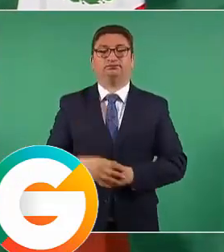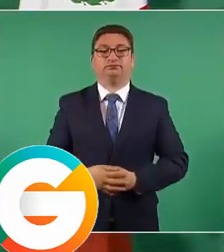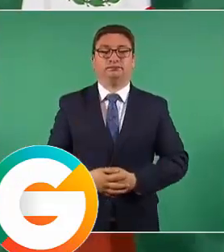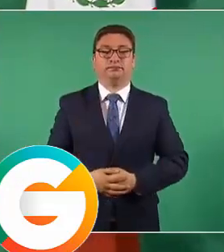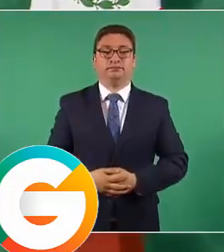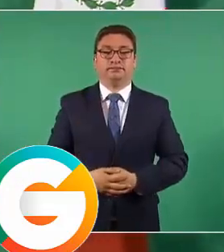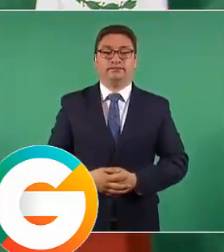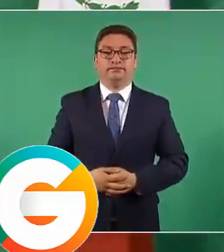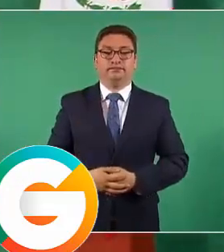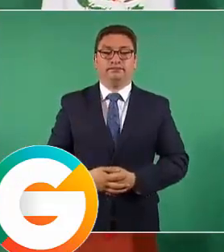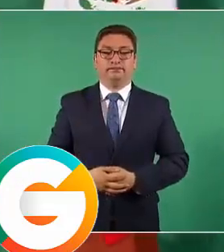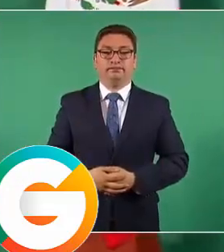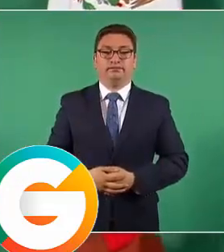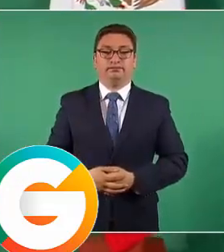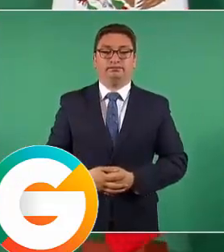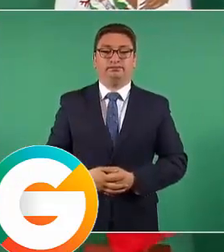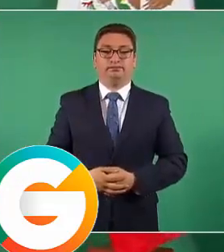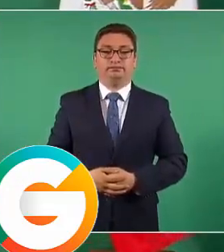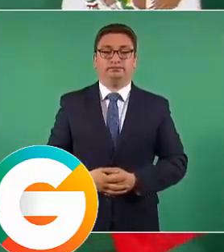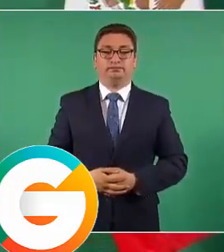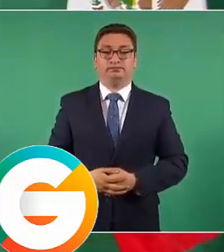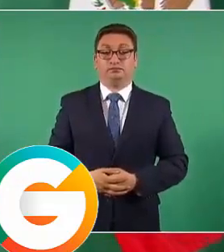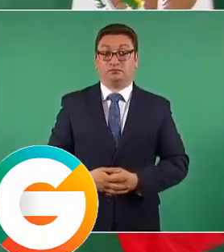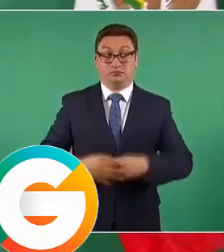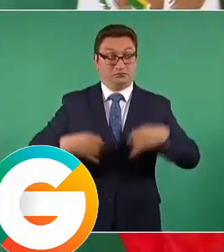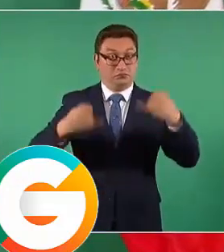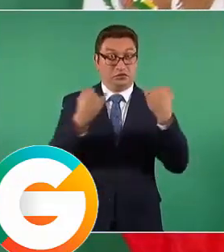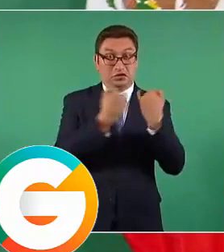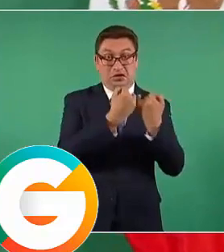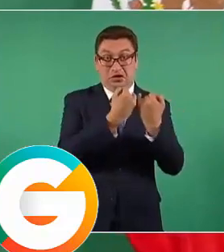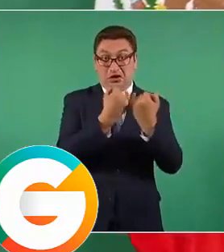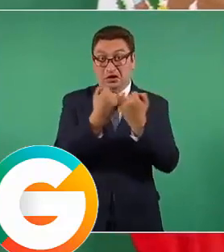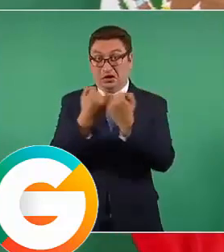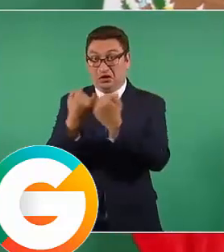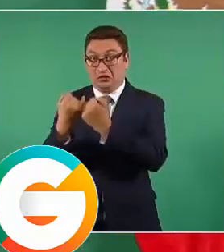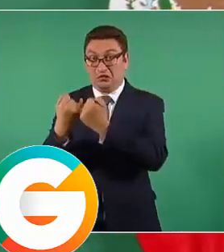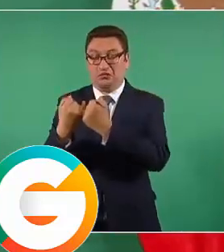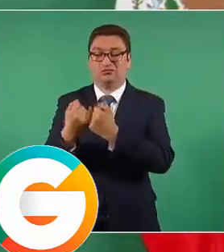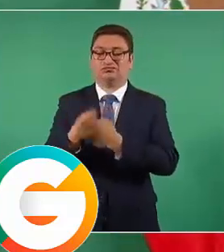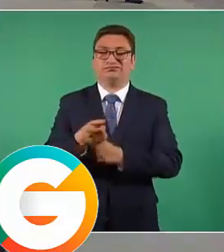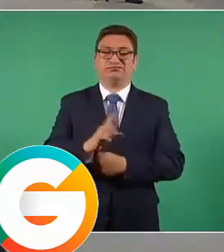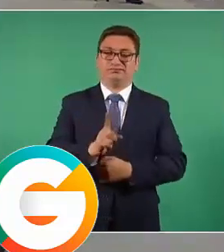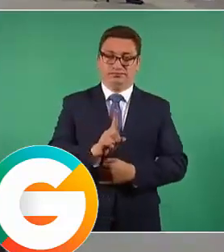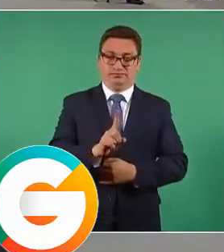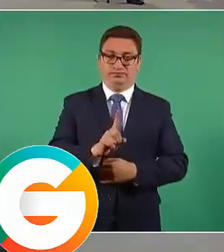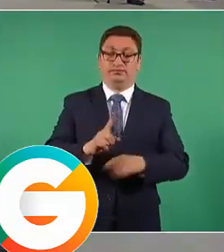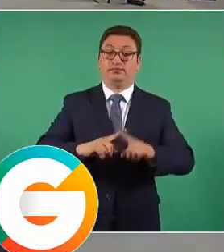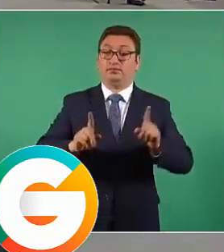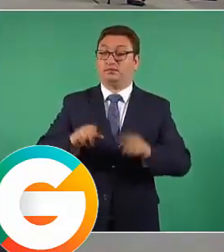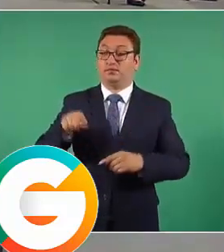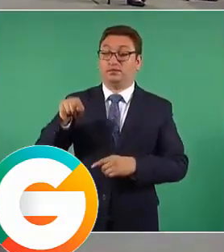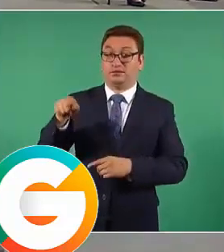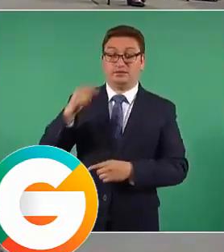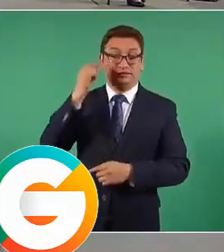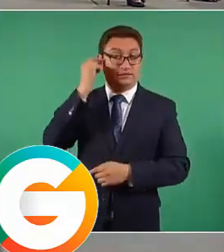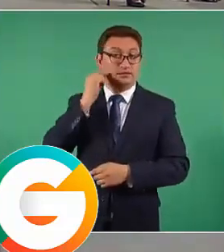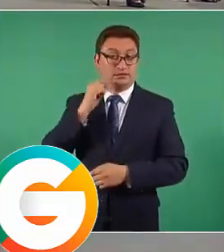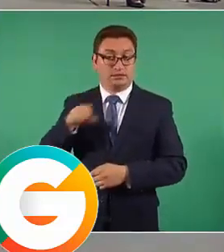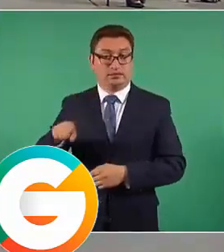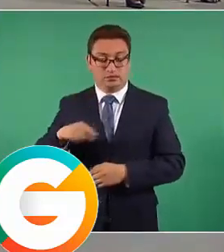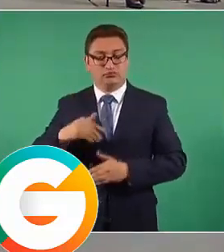Entonces, no es lo mismo. Y en el caso de Guerrero, se ha